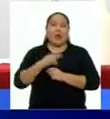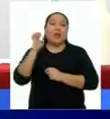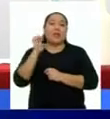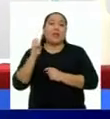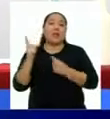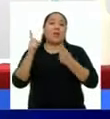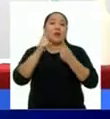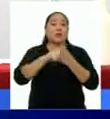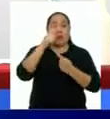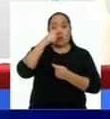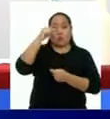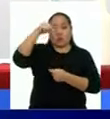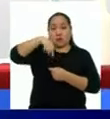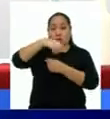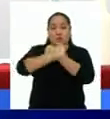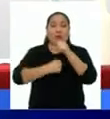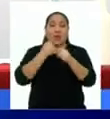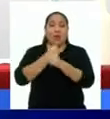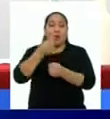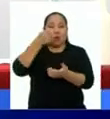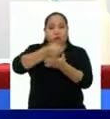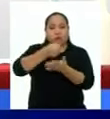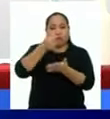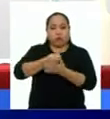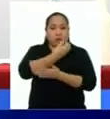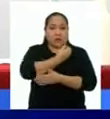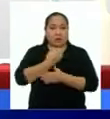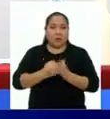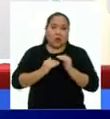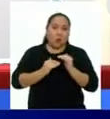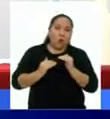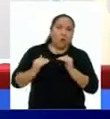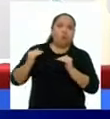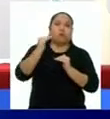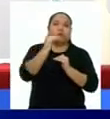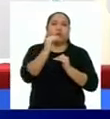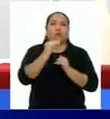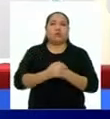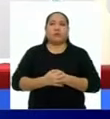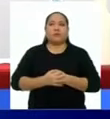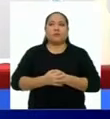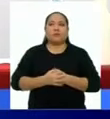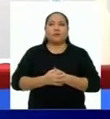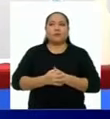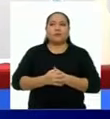este año, el volumen de inversión pública más alto de la historia contemporánea.